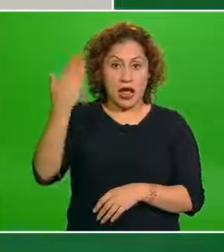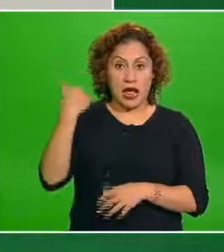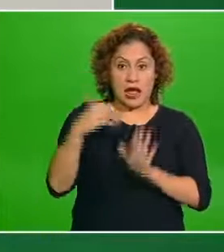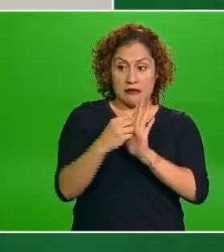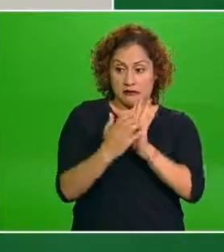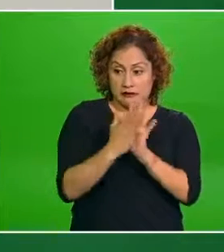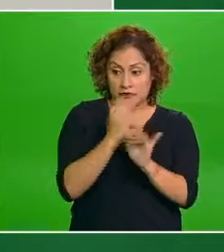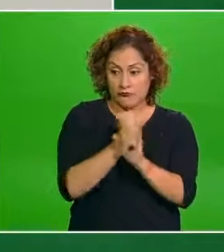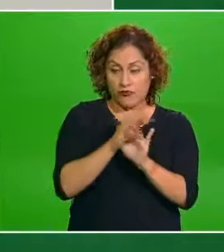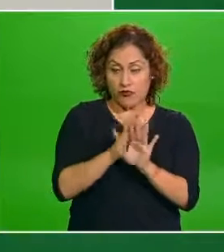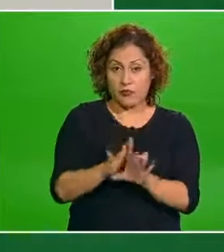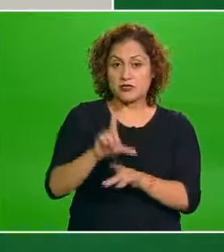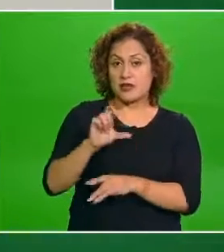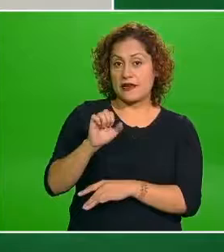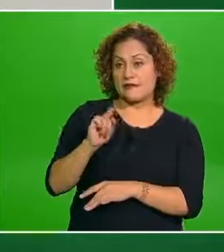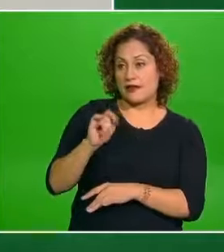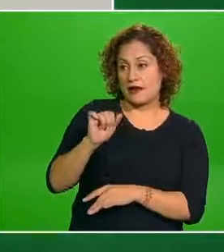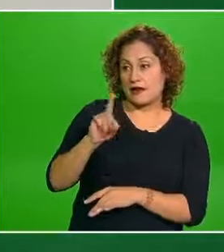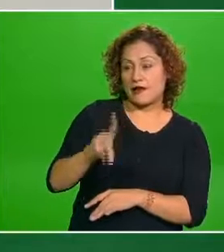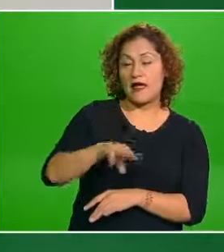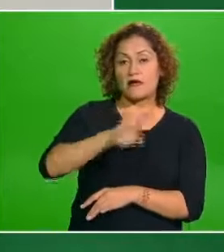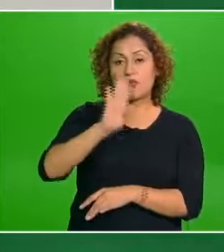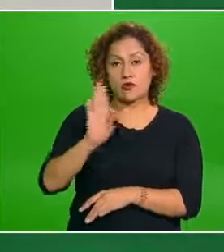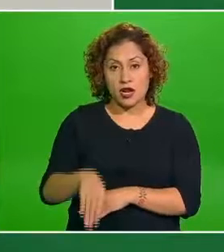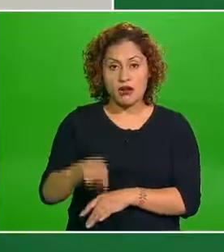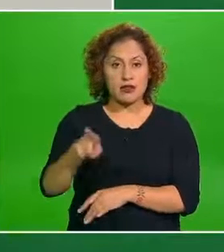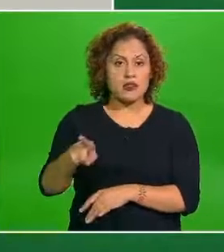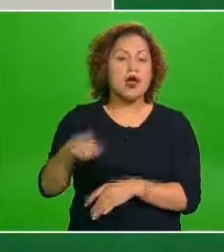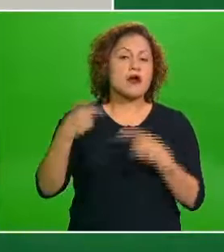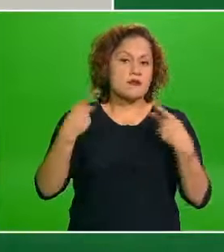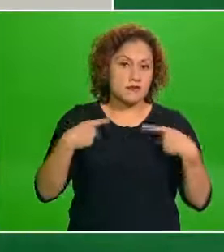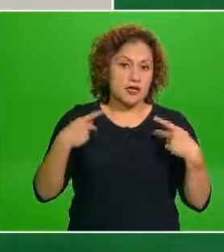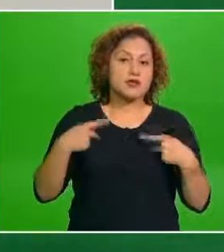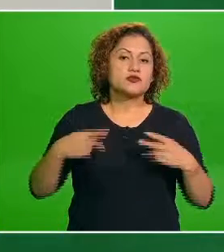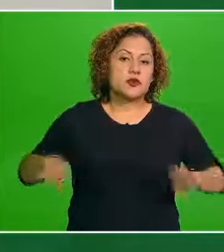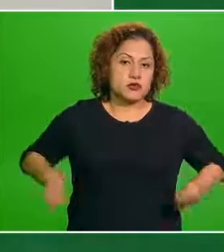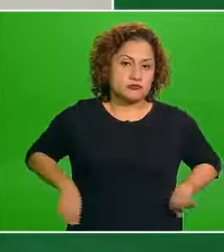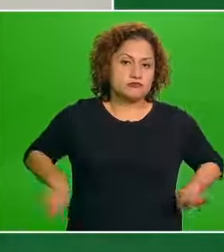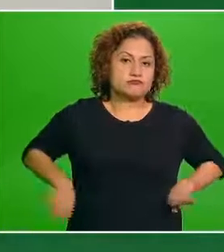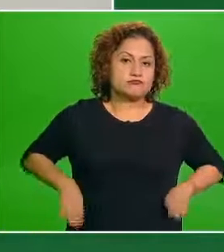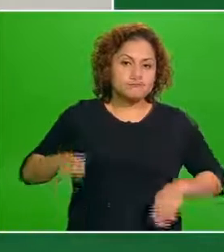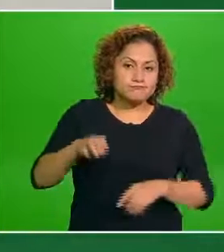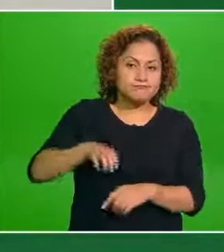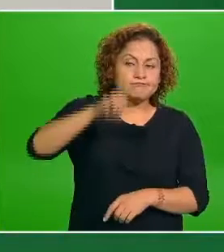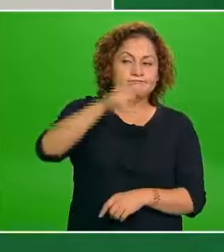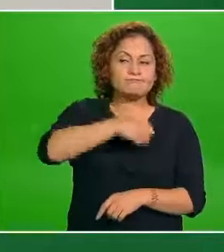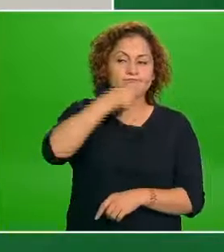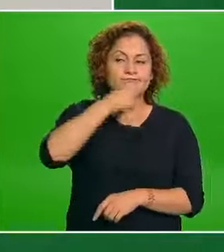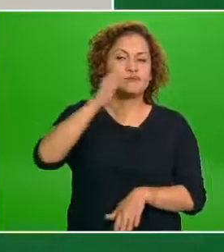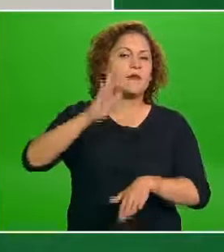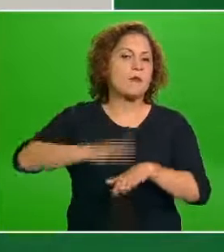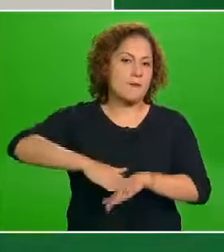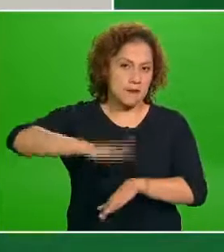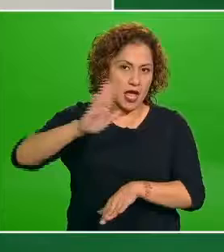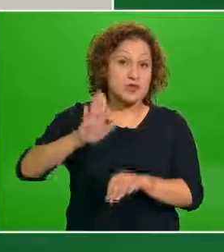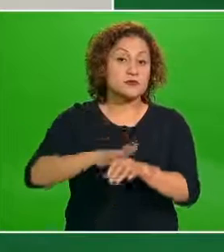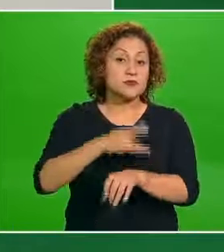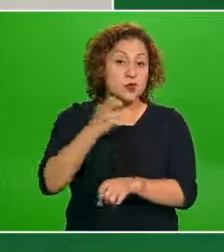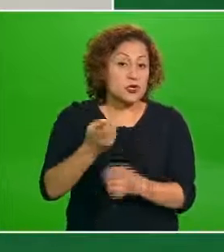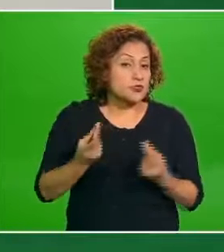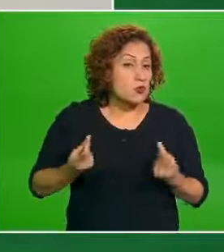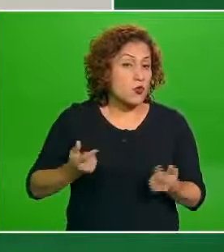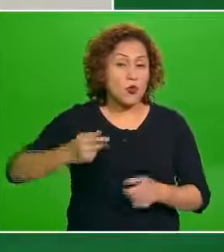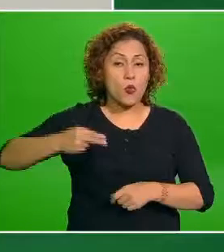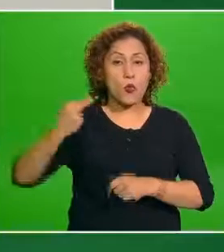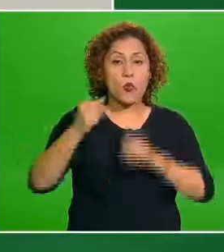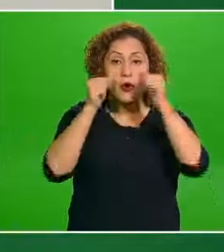letalidad son los que se tenían más elevados en este grupo de edad y por eso era importante priorizarlos y en su momento cubrirlos